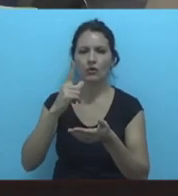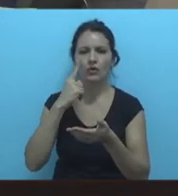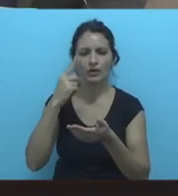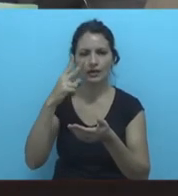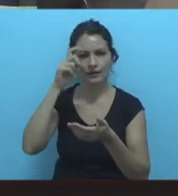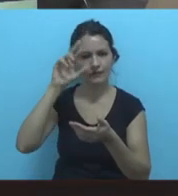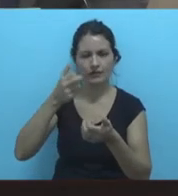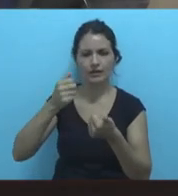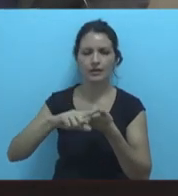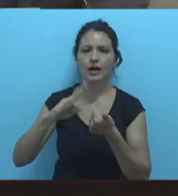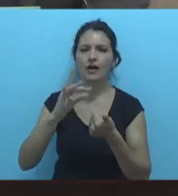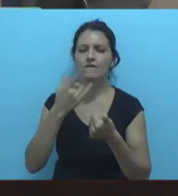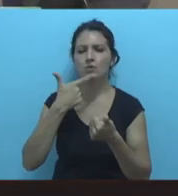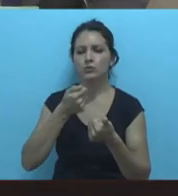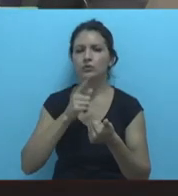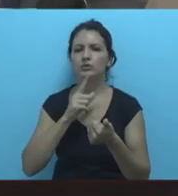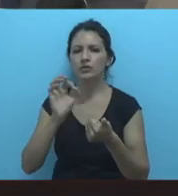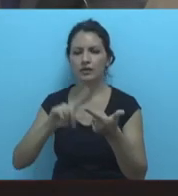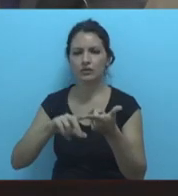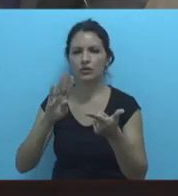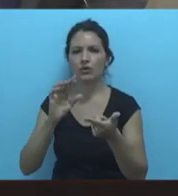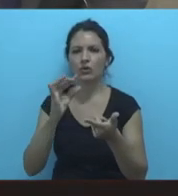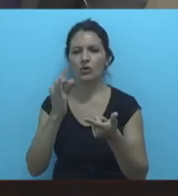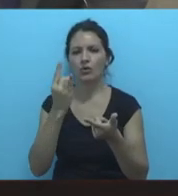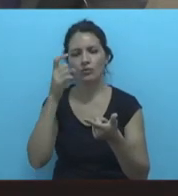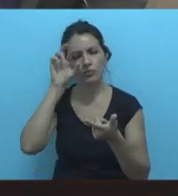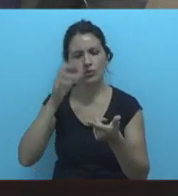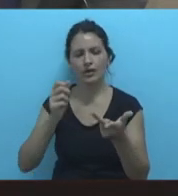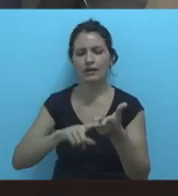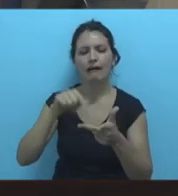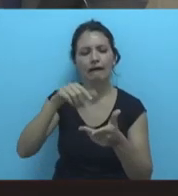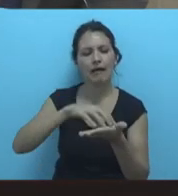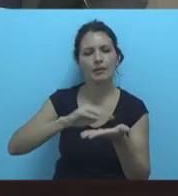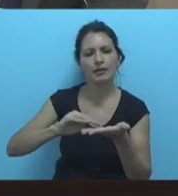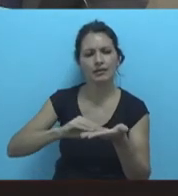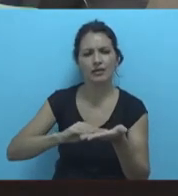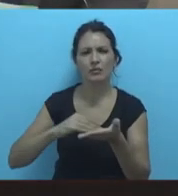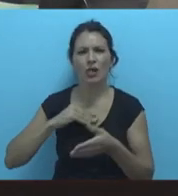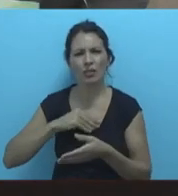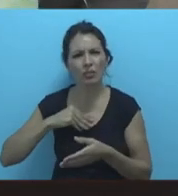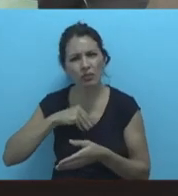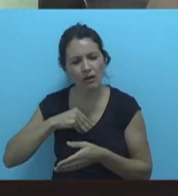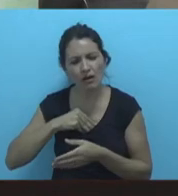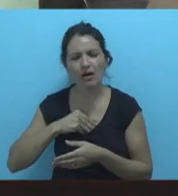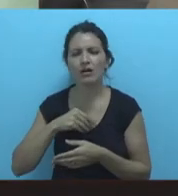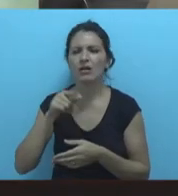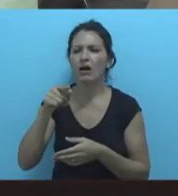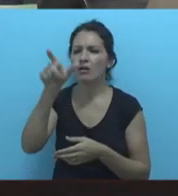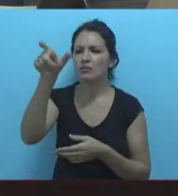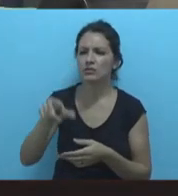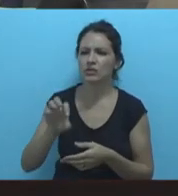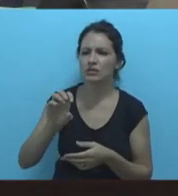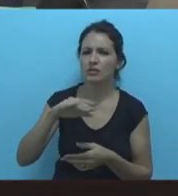Bravo, Bruera, por el cual esta Cámara declara su profundo pesar por el fallecimiento de Juan Basso